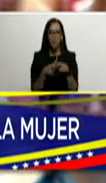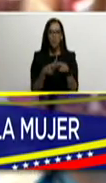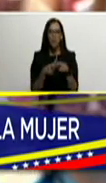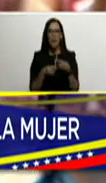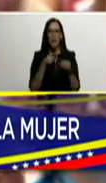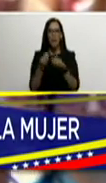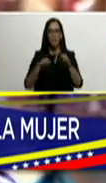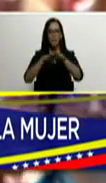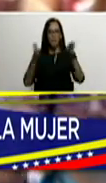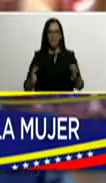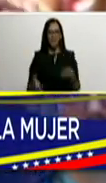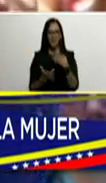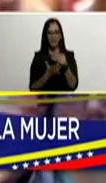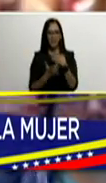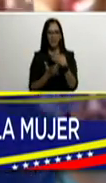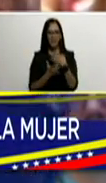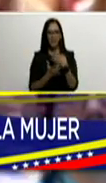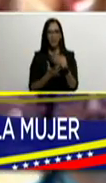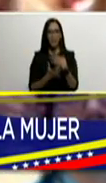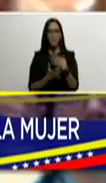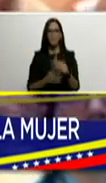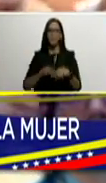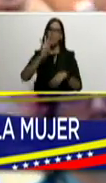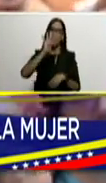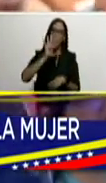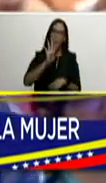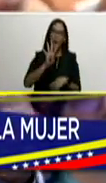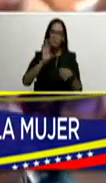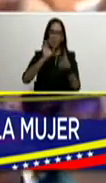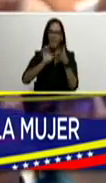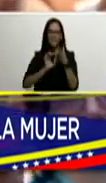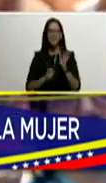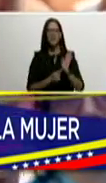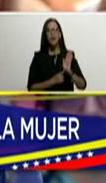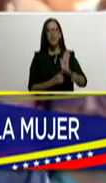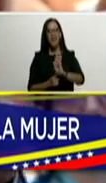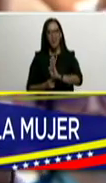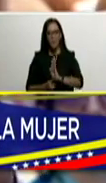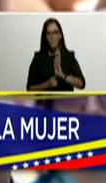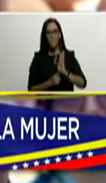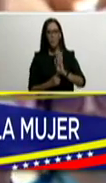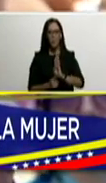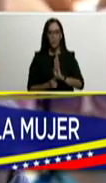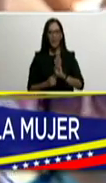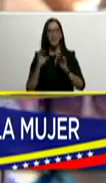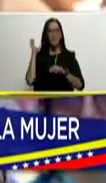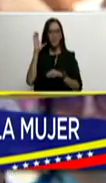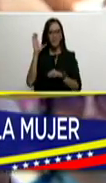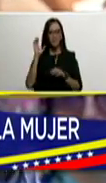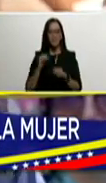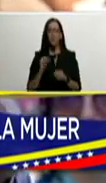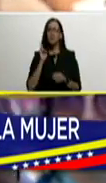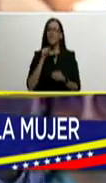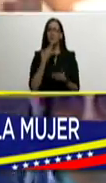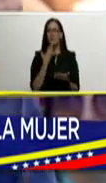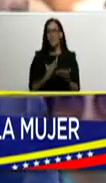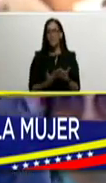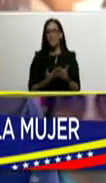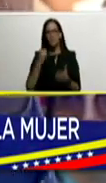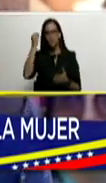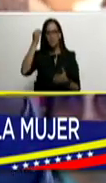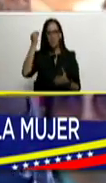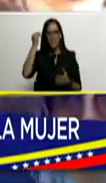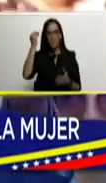una mesa técnica para que este cuarto vértice sea un ejemplo en el país, porque si usted me permite, yo creo que